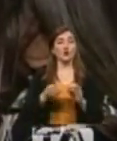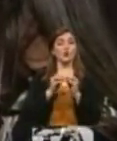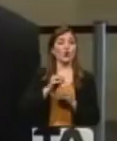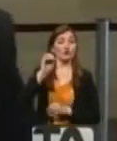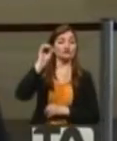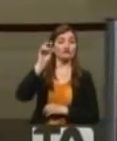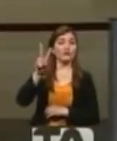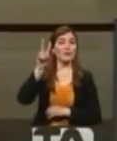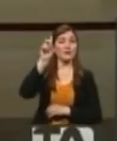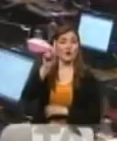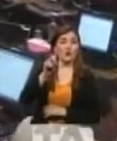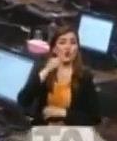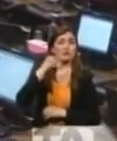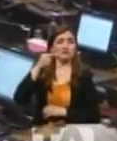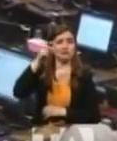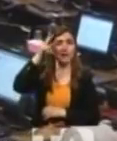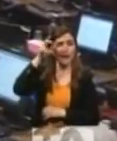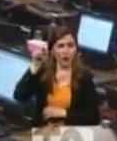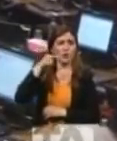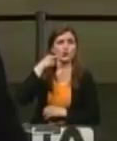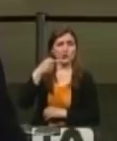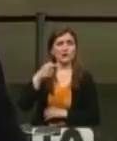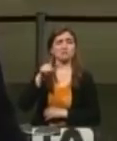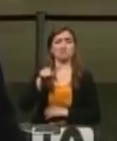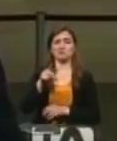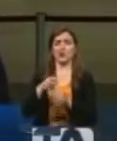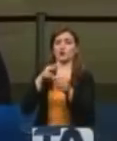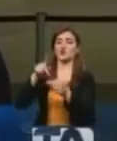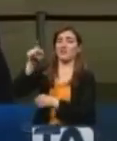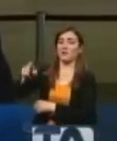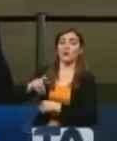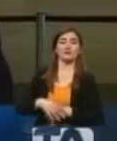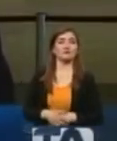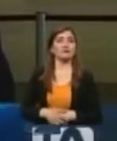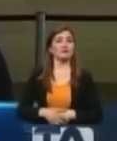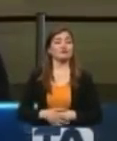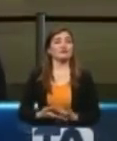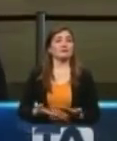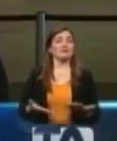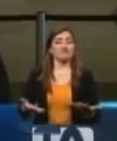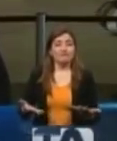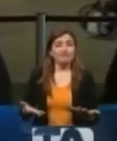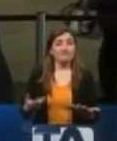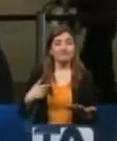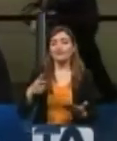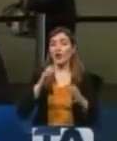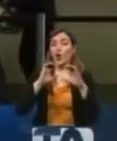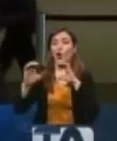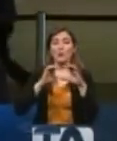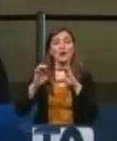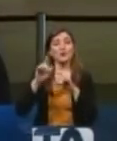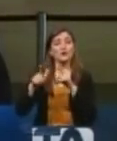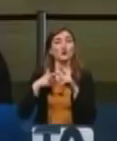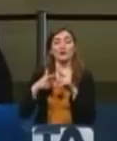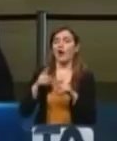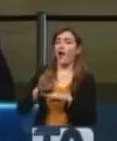en su renuncia y niegan que exista un pacto con los correístas. Las declaraciones de una persona que conversa con prófugos de la justicia en tonos